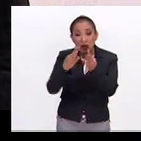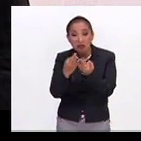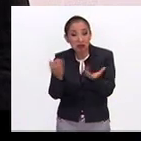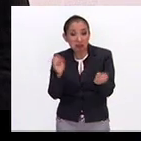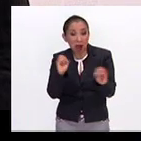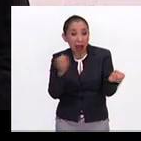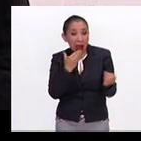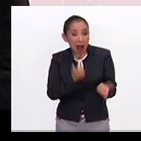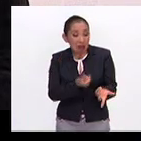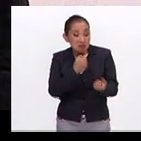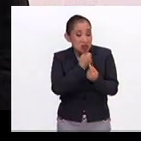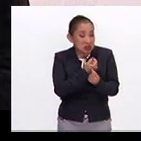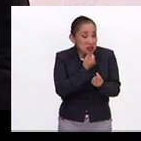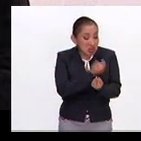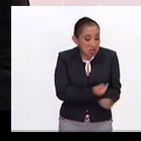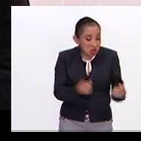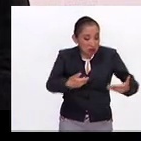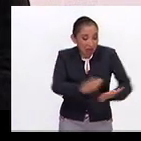sus ideas.